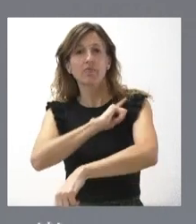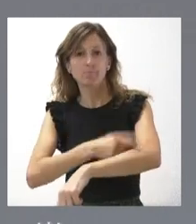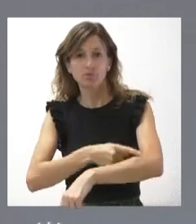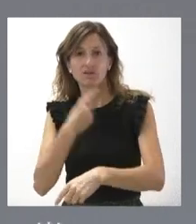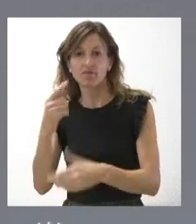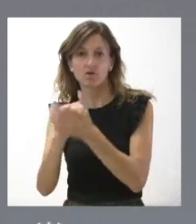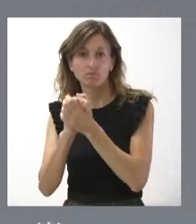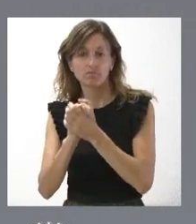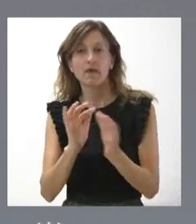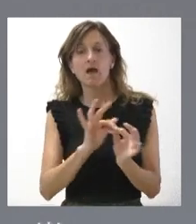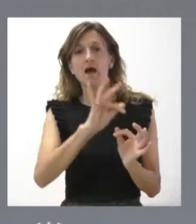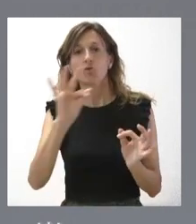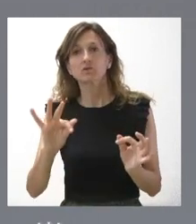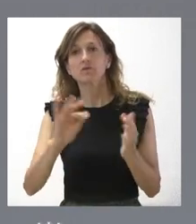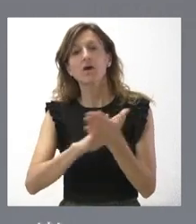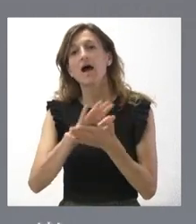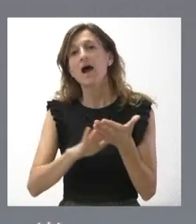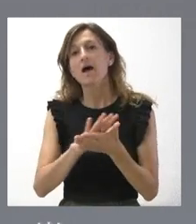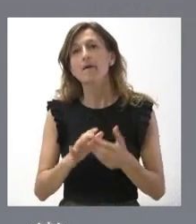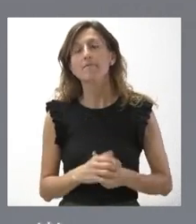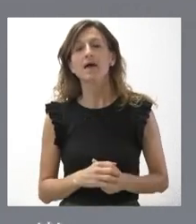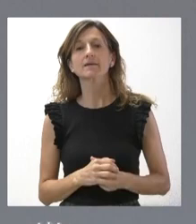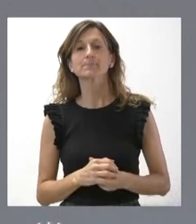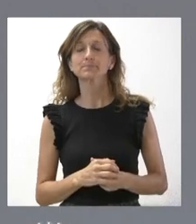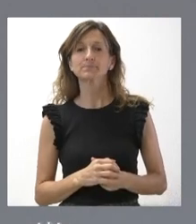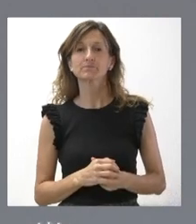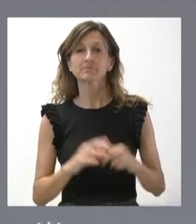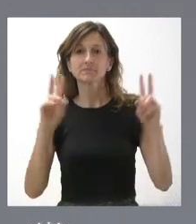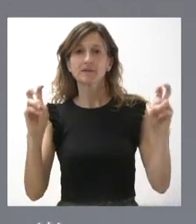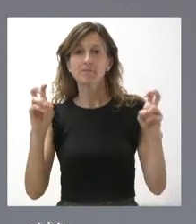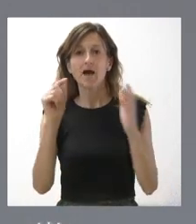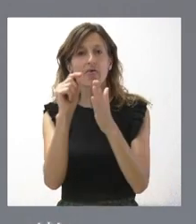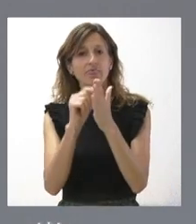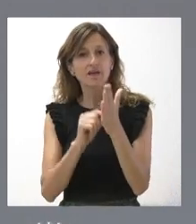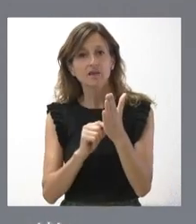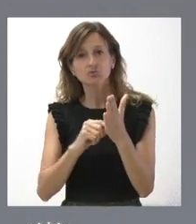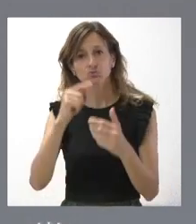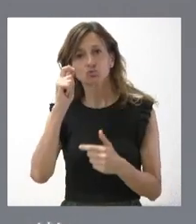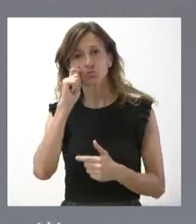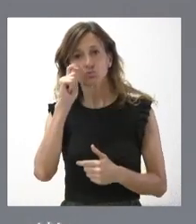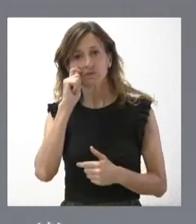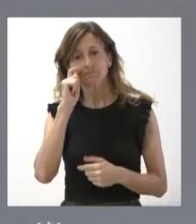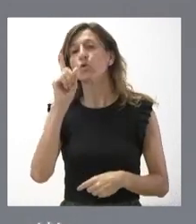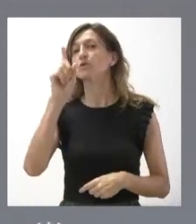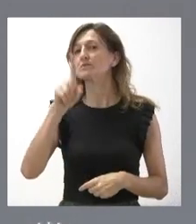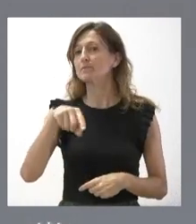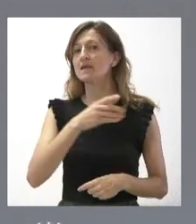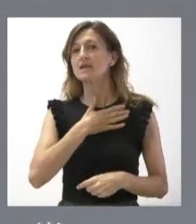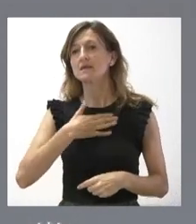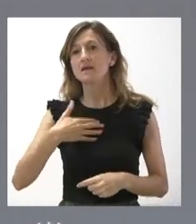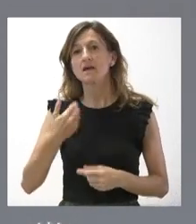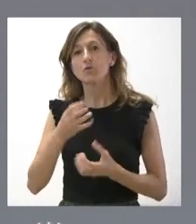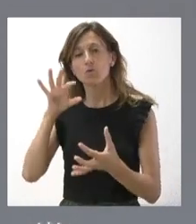A continuación voy a hablar sobre los datos de turismo y también quería